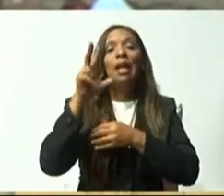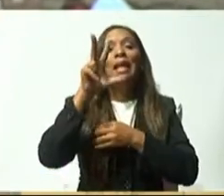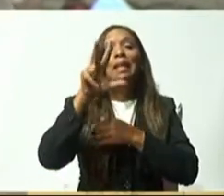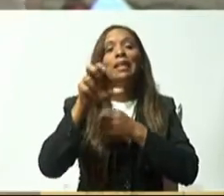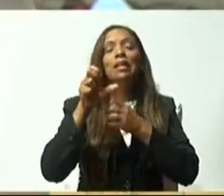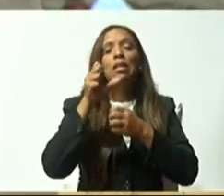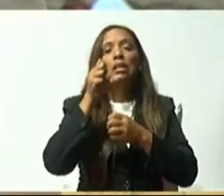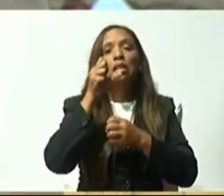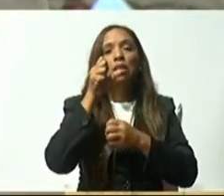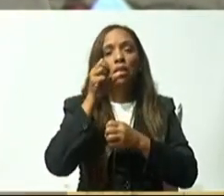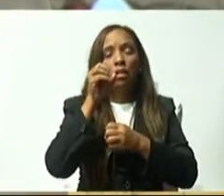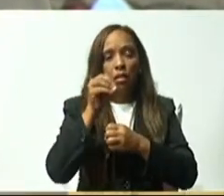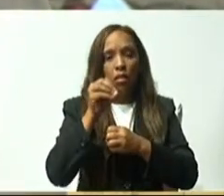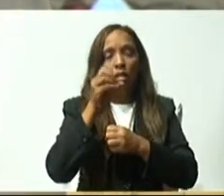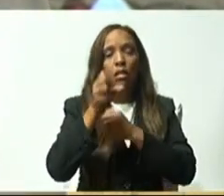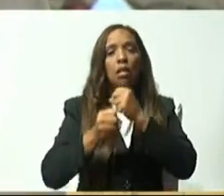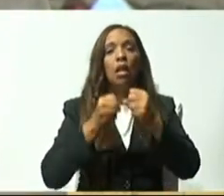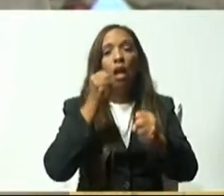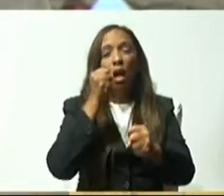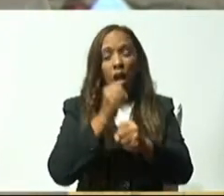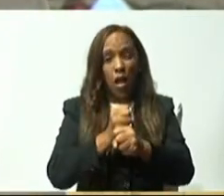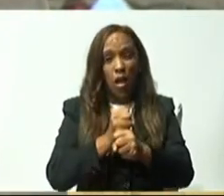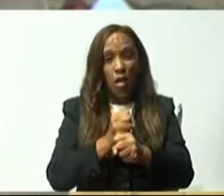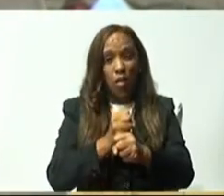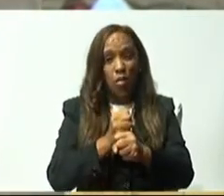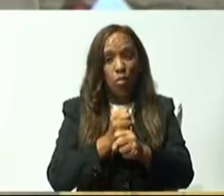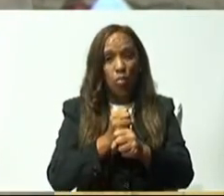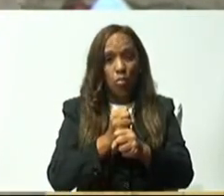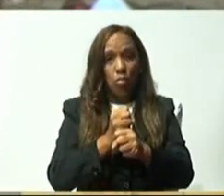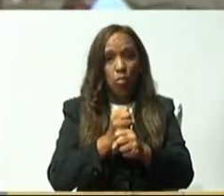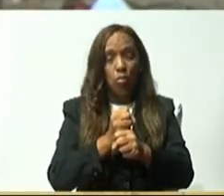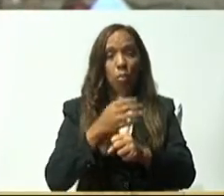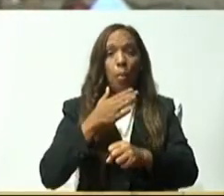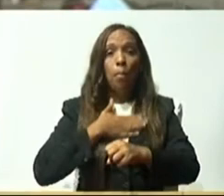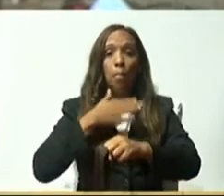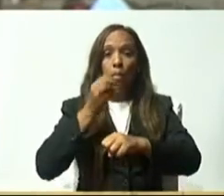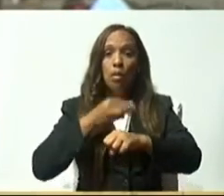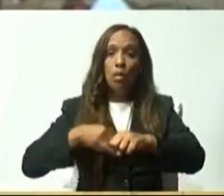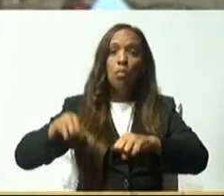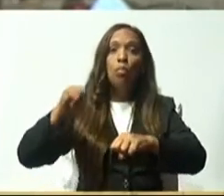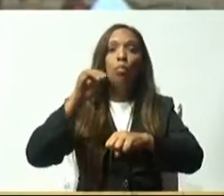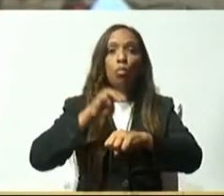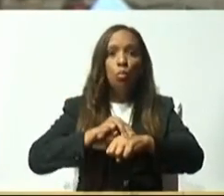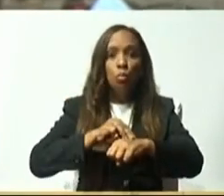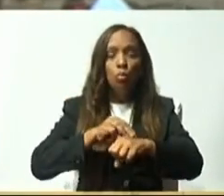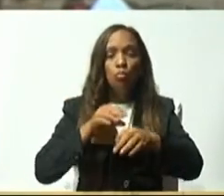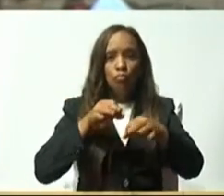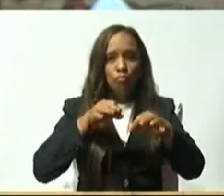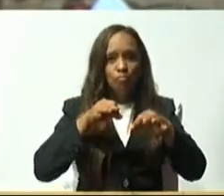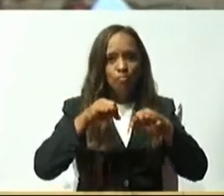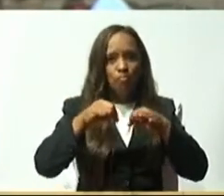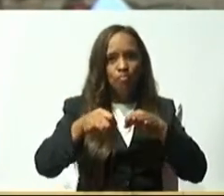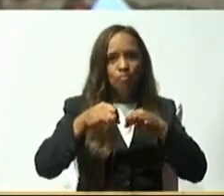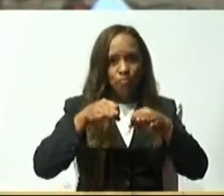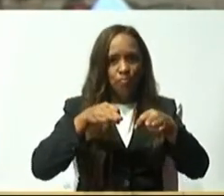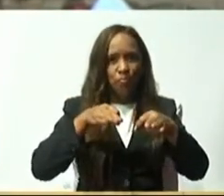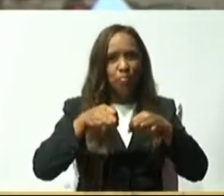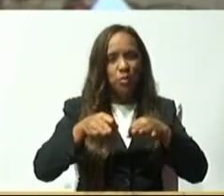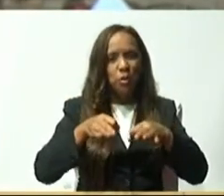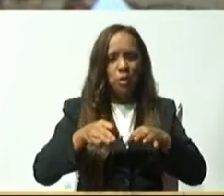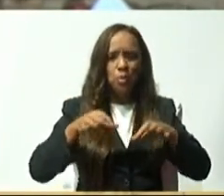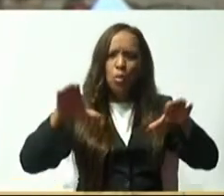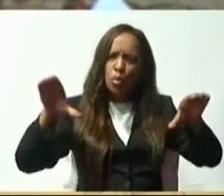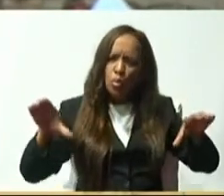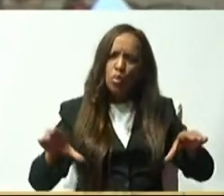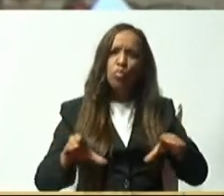país. Que en esa trayectoria de vida no tengo ni un hecho pecaminoso que se me pueda